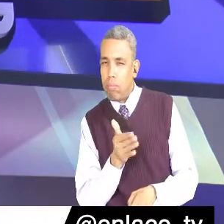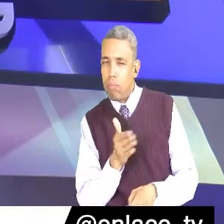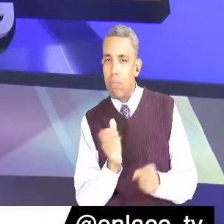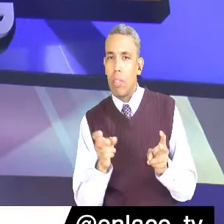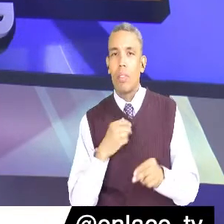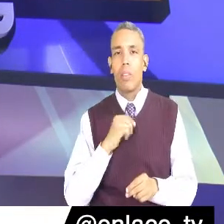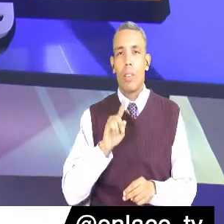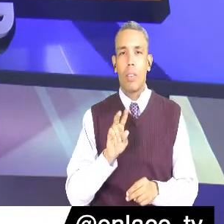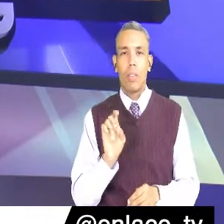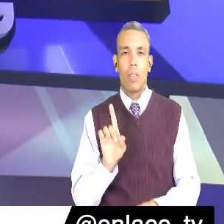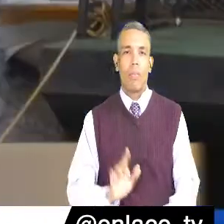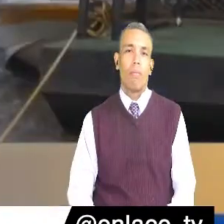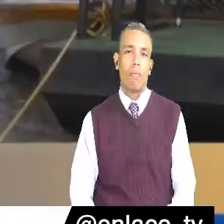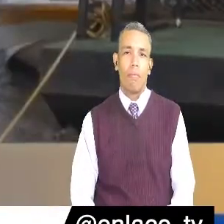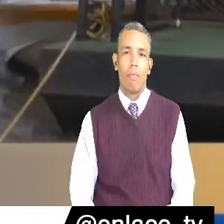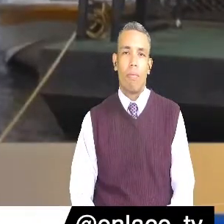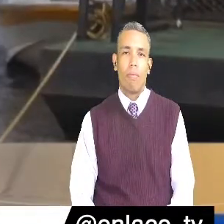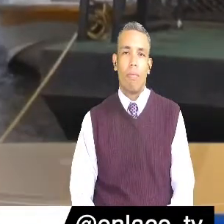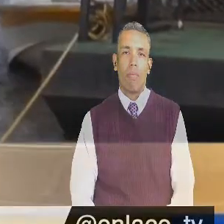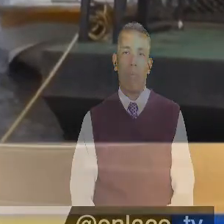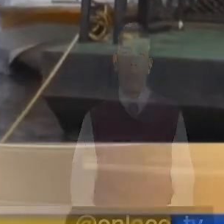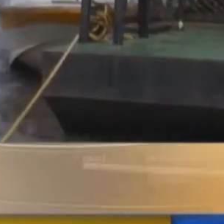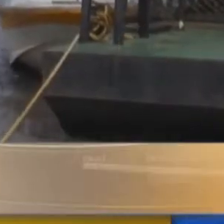nuestros titulares.